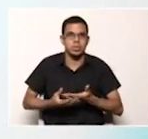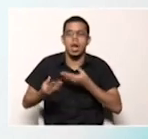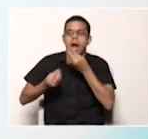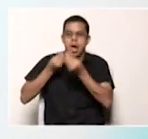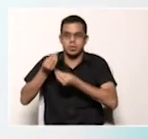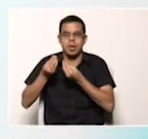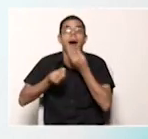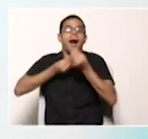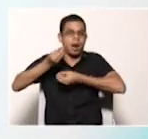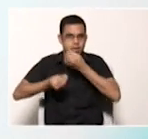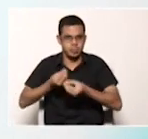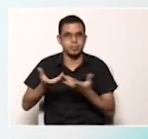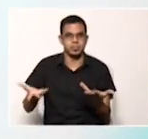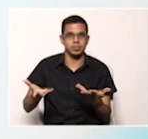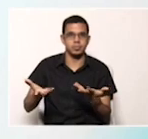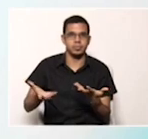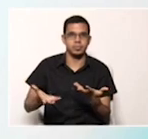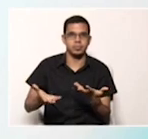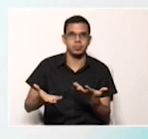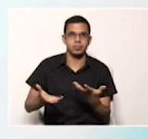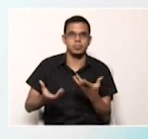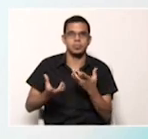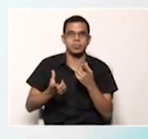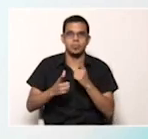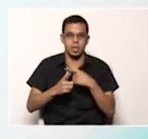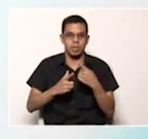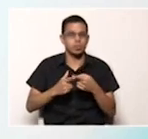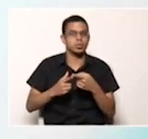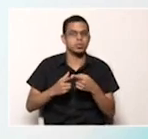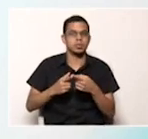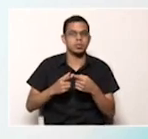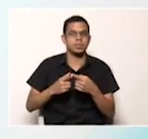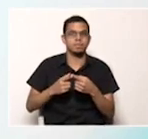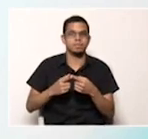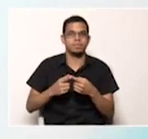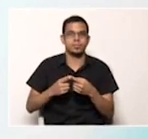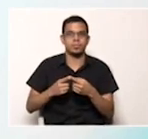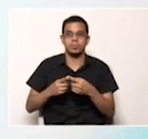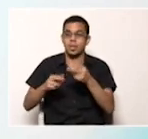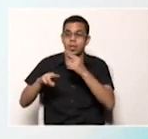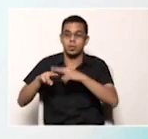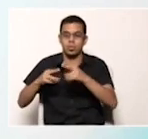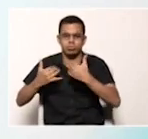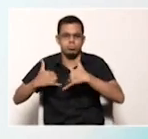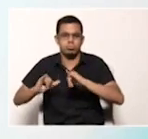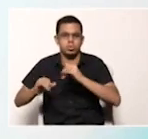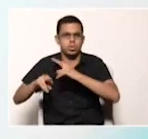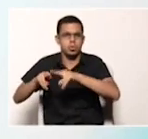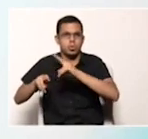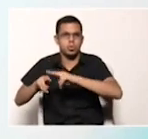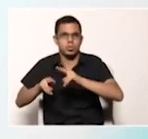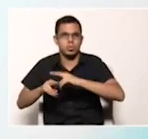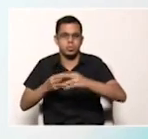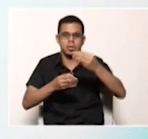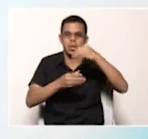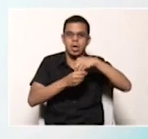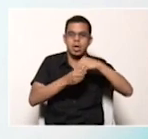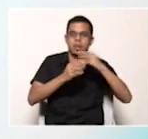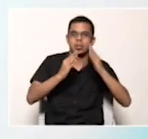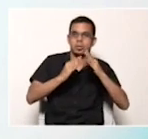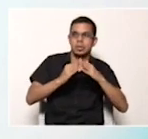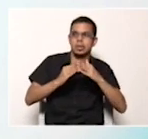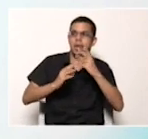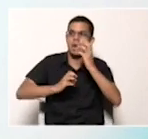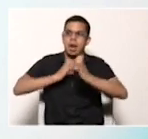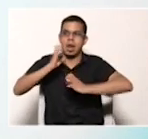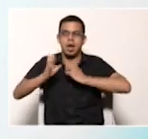¿ok? Entonces, tenemos a nuestros hijos en casa. Tenemos sus